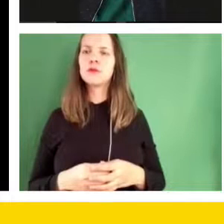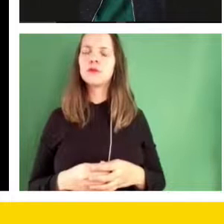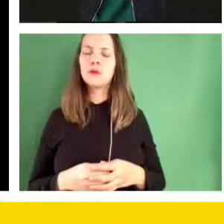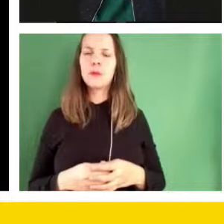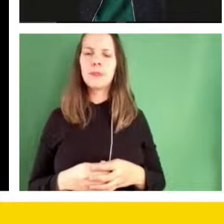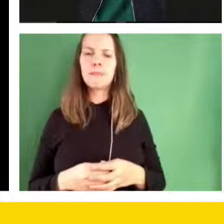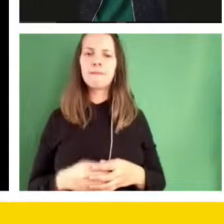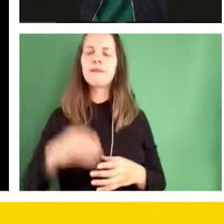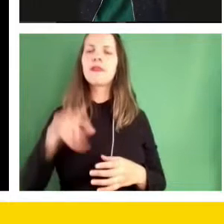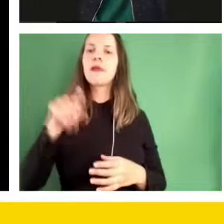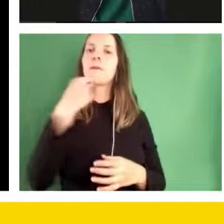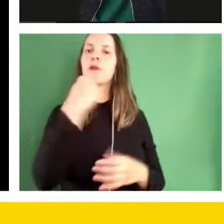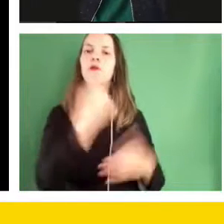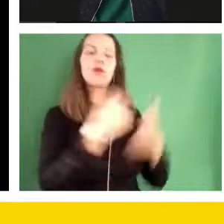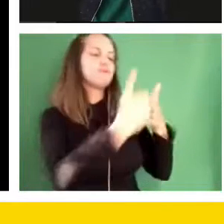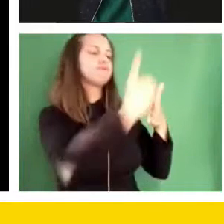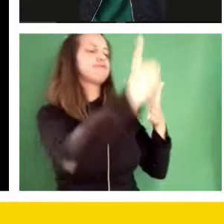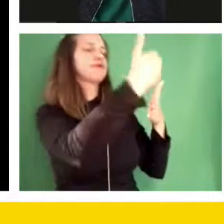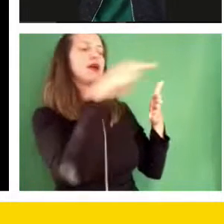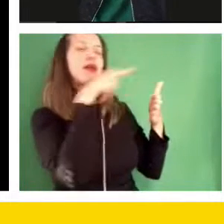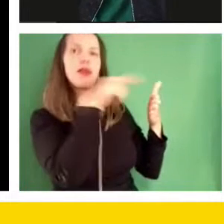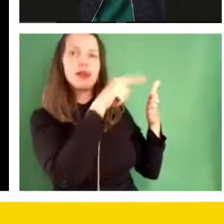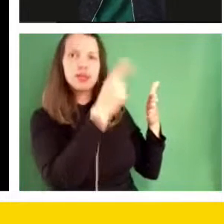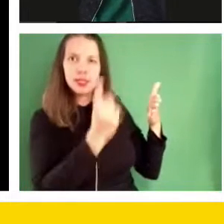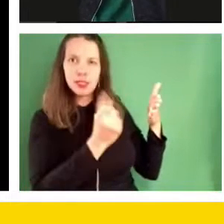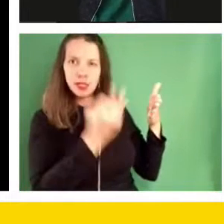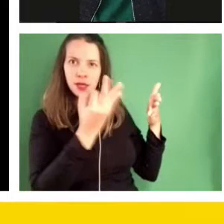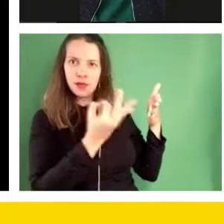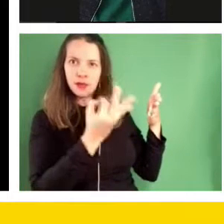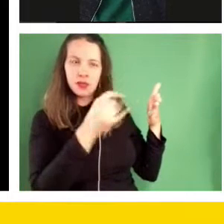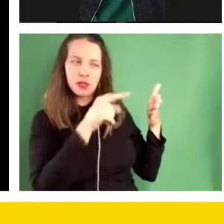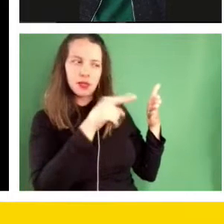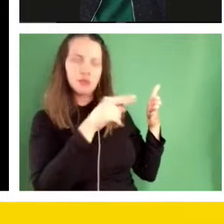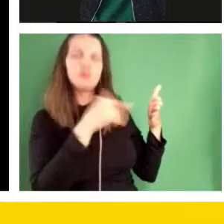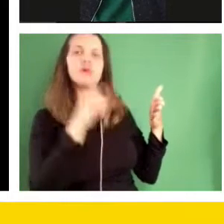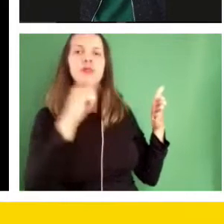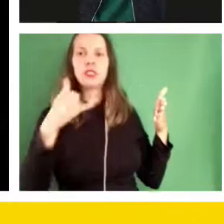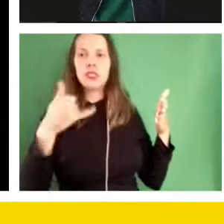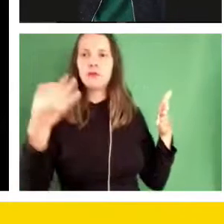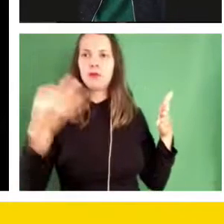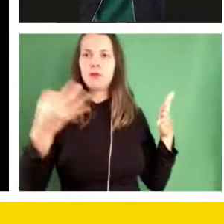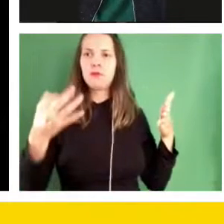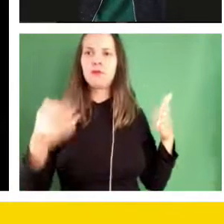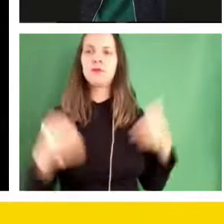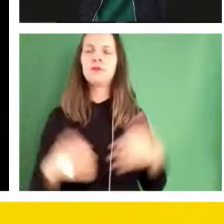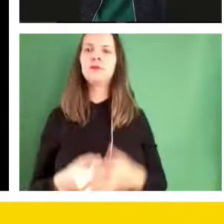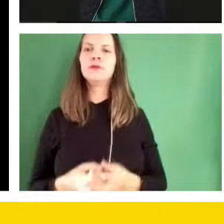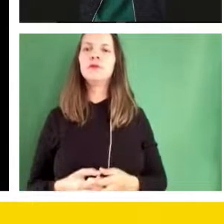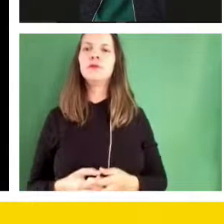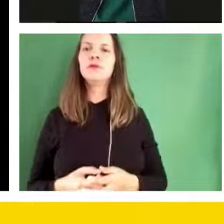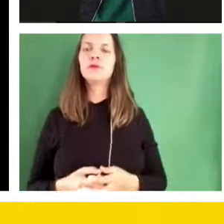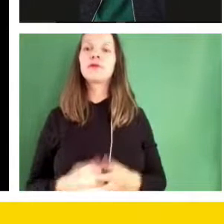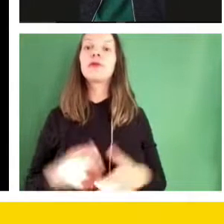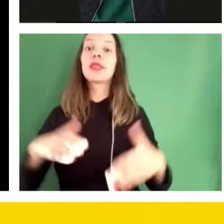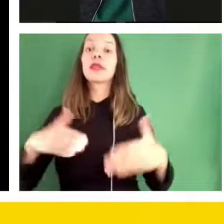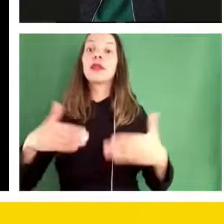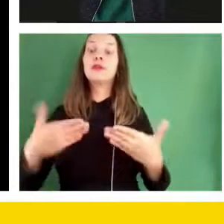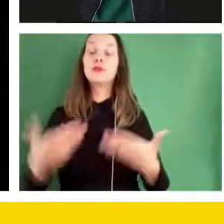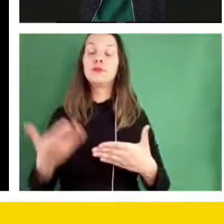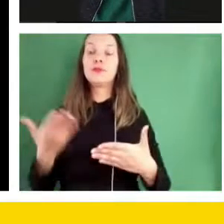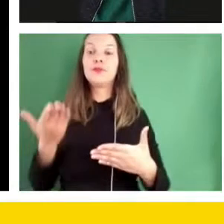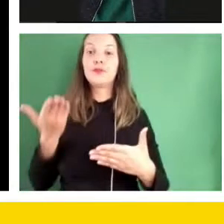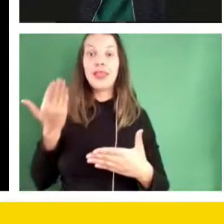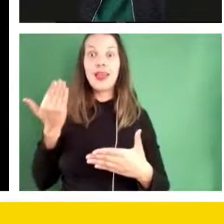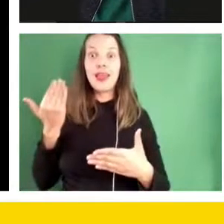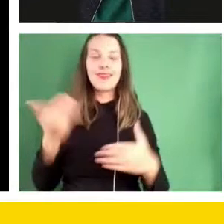necesitas? En septiembre. Sí, esa es. Perfecto. ¿No? Hicimos equipos de estudiantes de